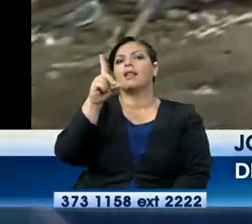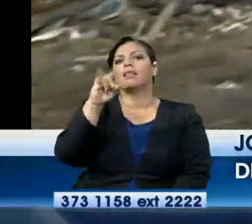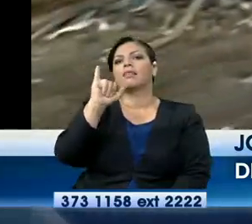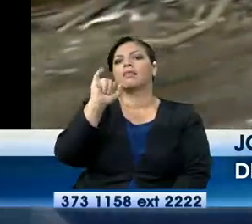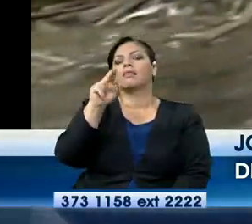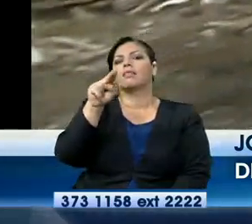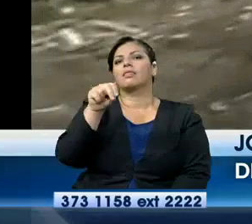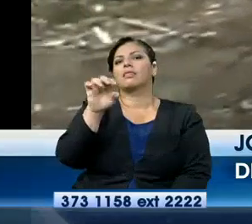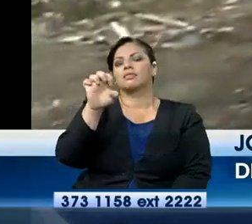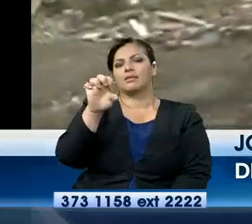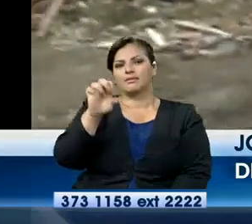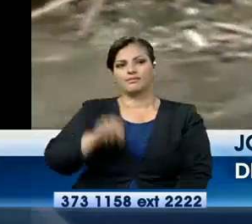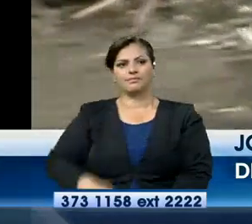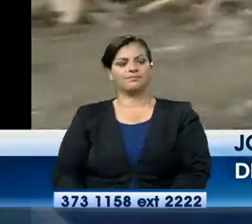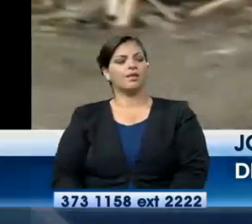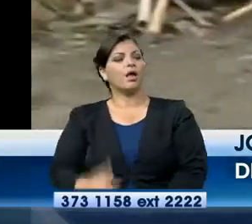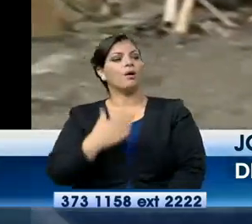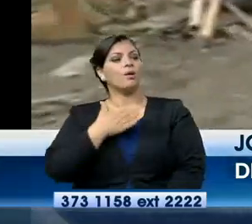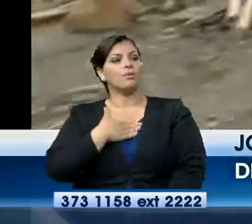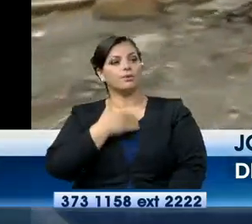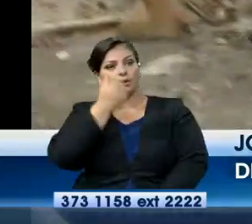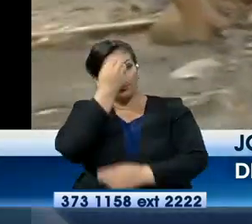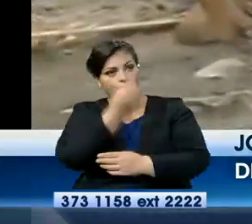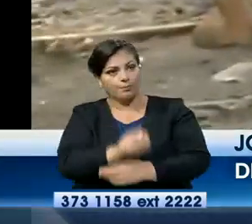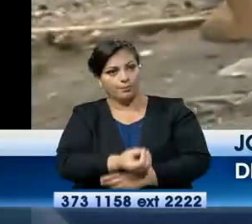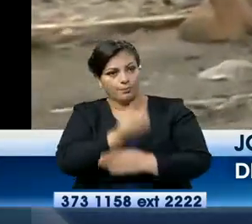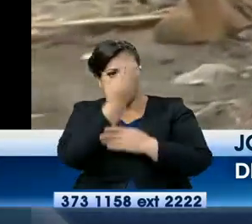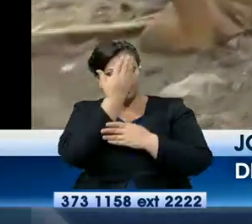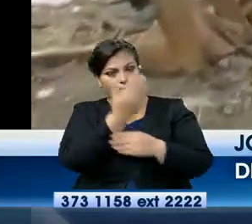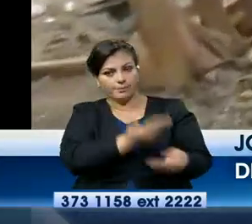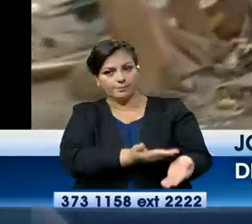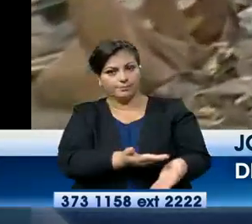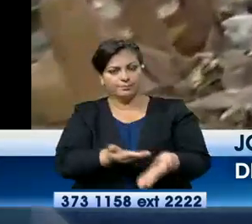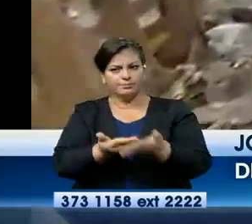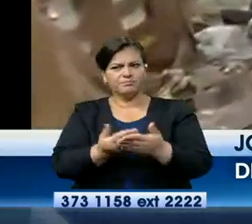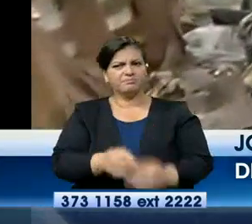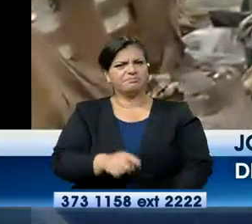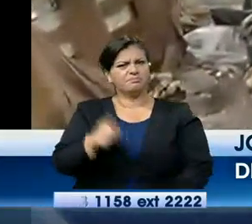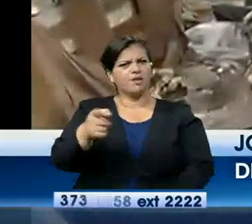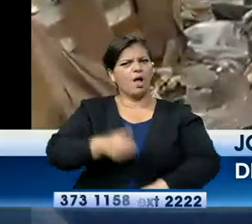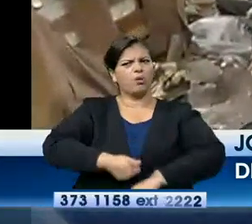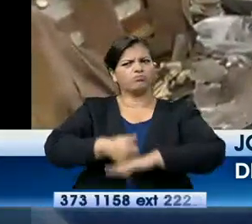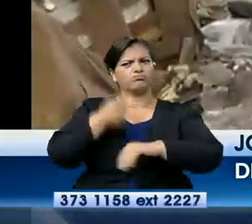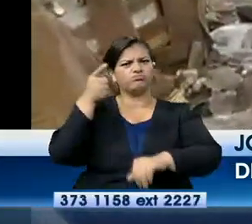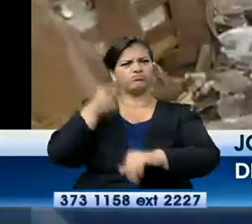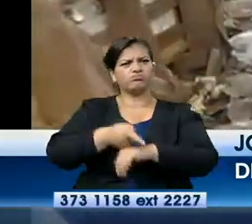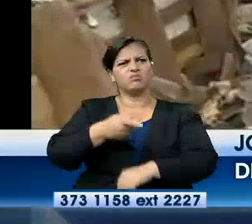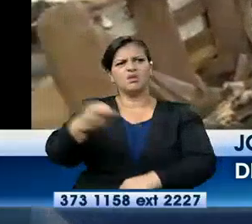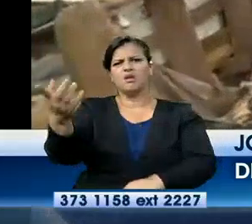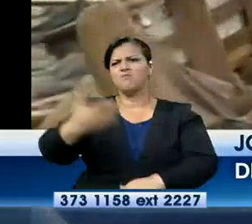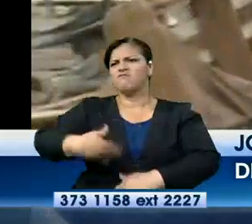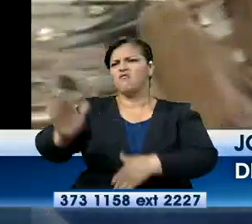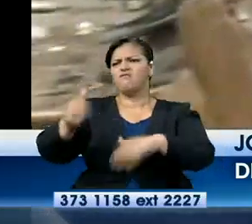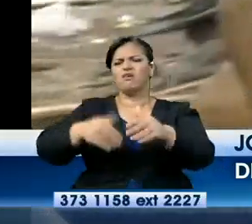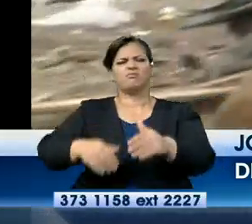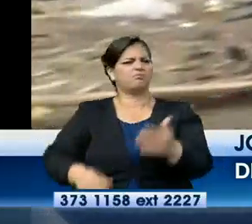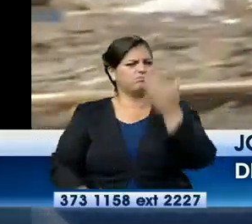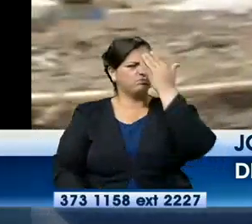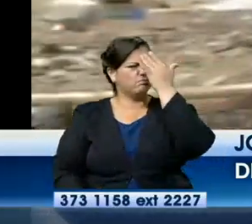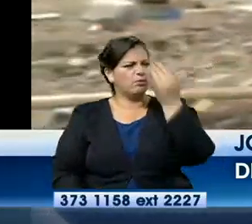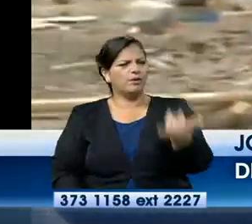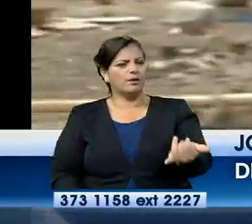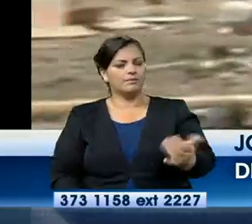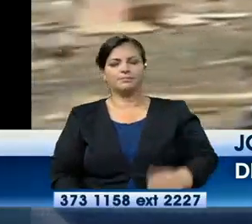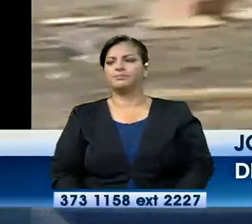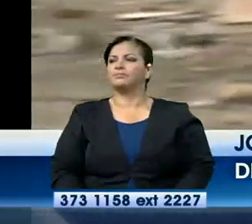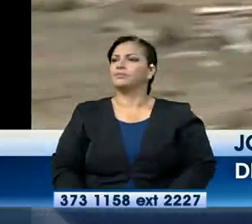bienvenida. ¿A qué responde esta actividad que sabemos que está desde horas de la madrugada? Buenos días. Sí, muy buenos días. Soy la abogada